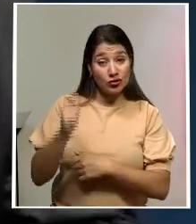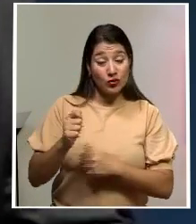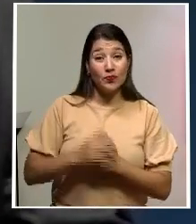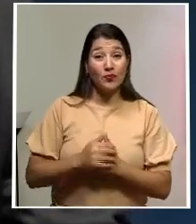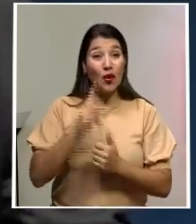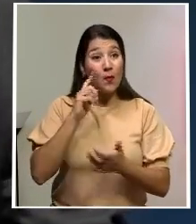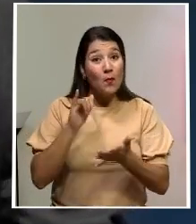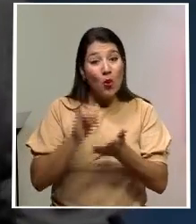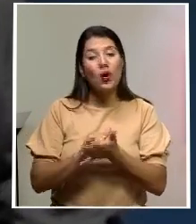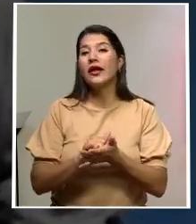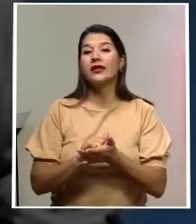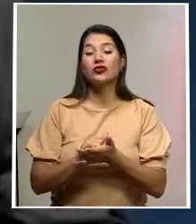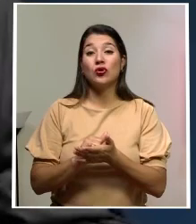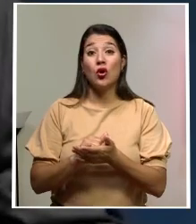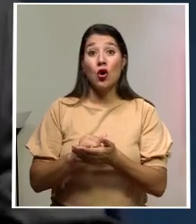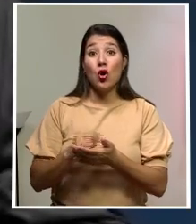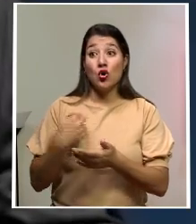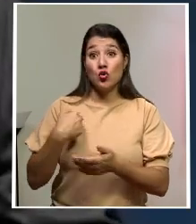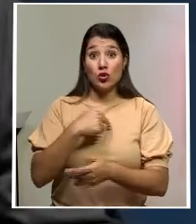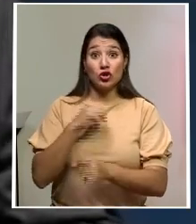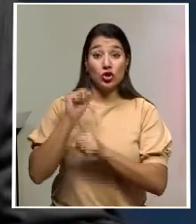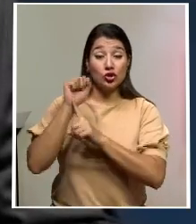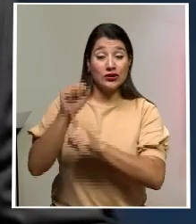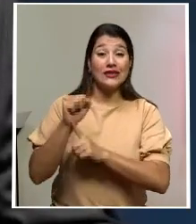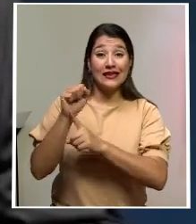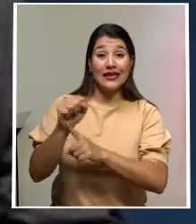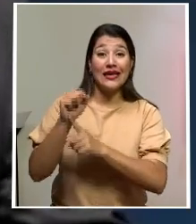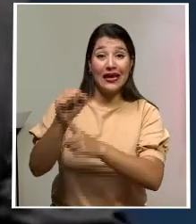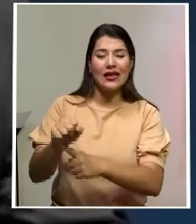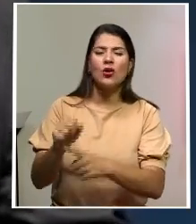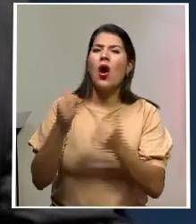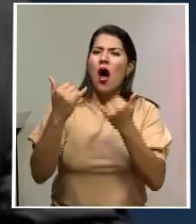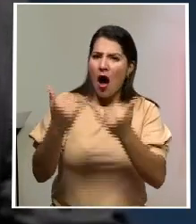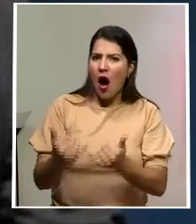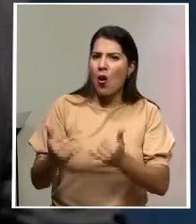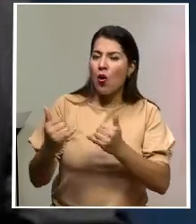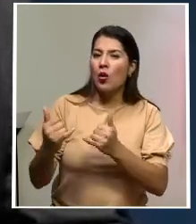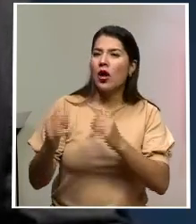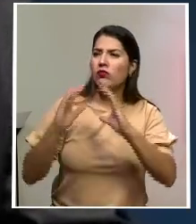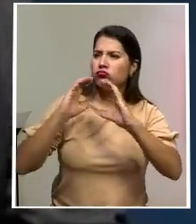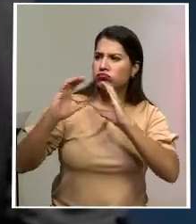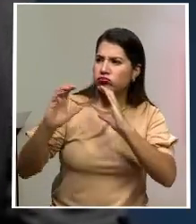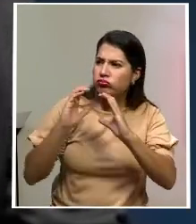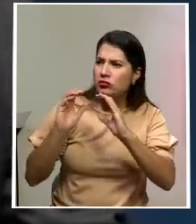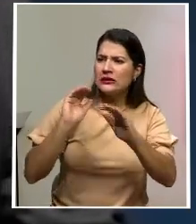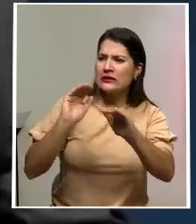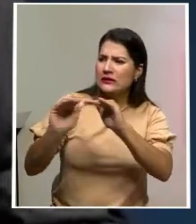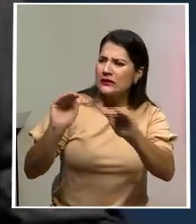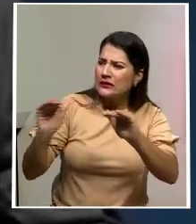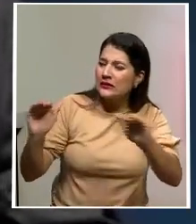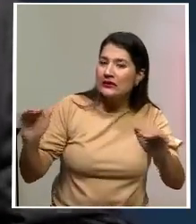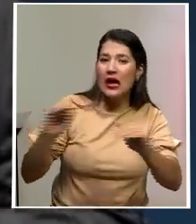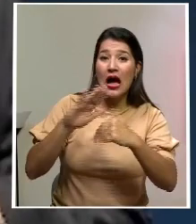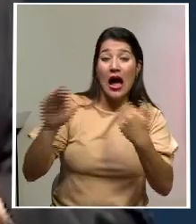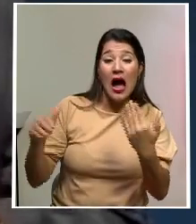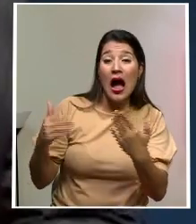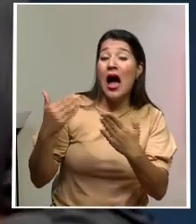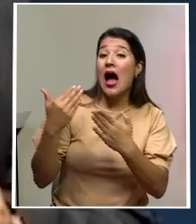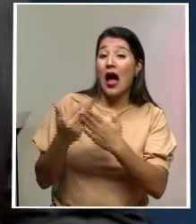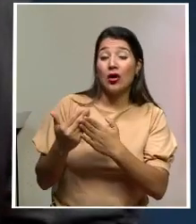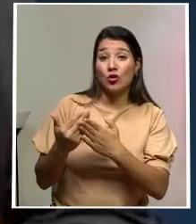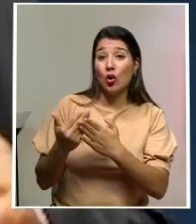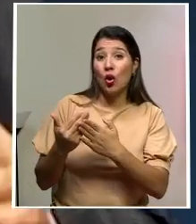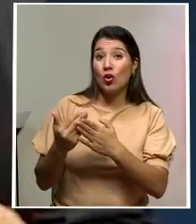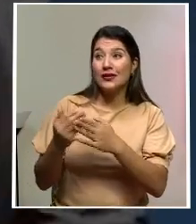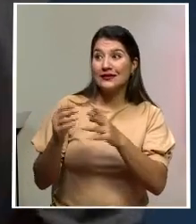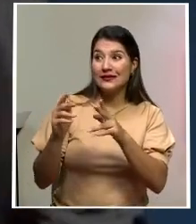la Central de Trabajadores Herrero Novaro, nosotros hemos hecho un acercamiento y un comunicado a todos los sectores que tienen representación ante